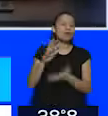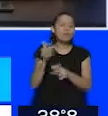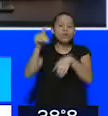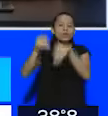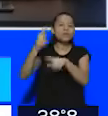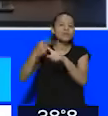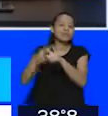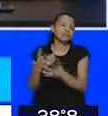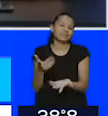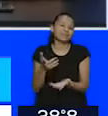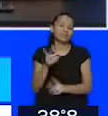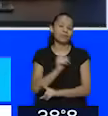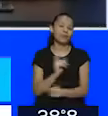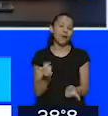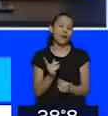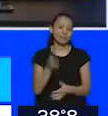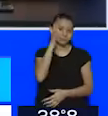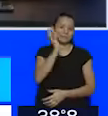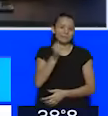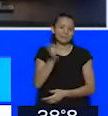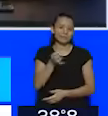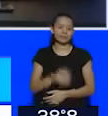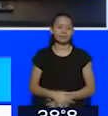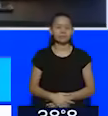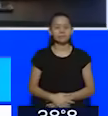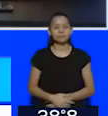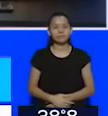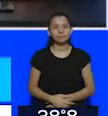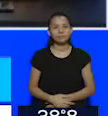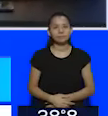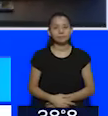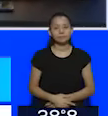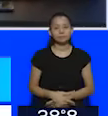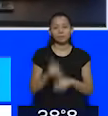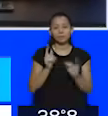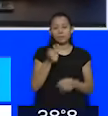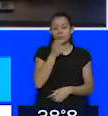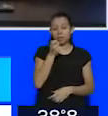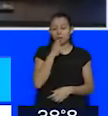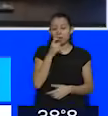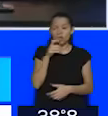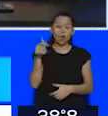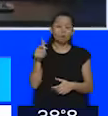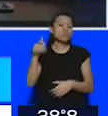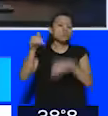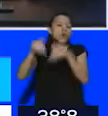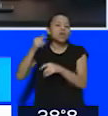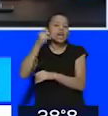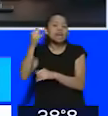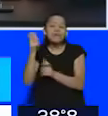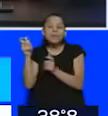más en algún momento amenazaron por sacar con un di sacar un dictamen de minoría justamente rechazando